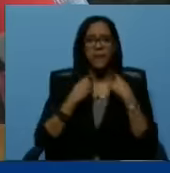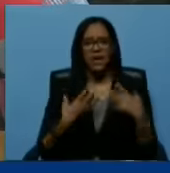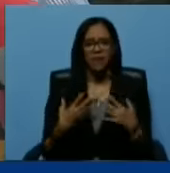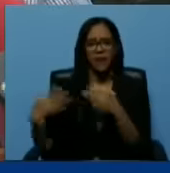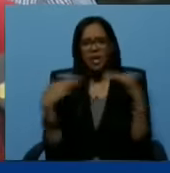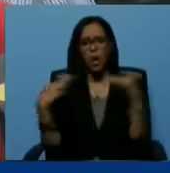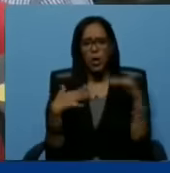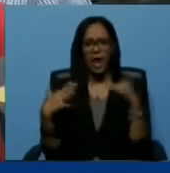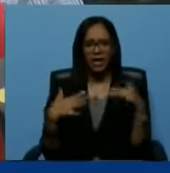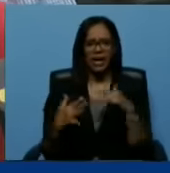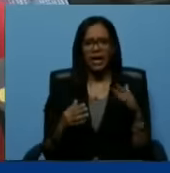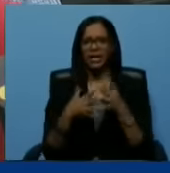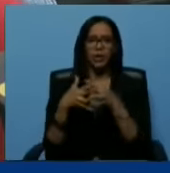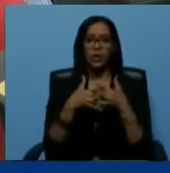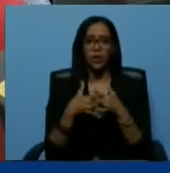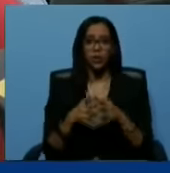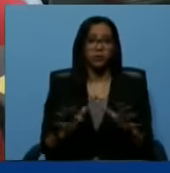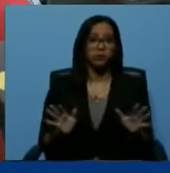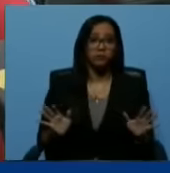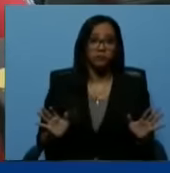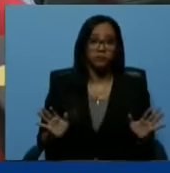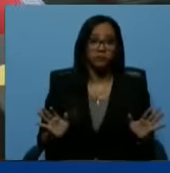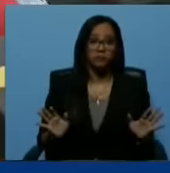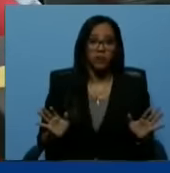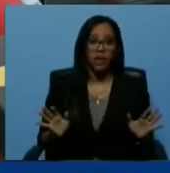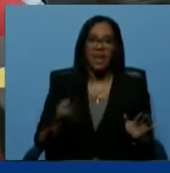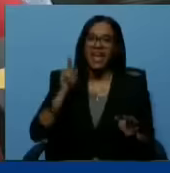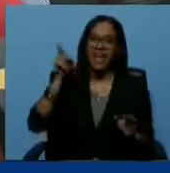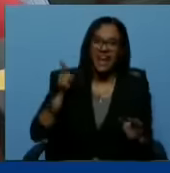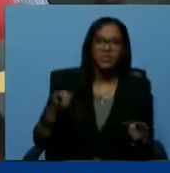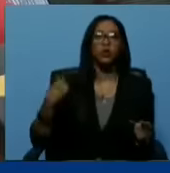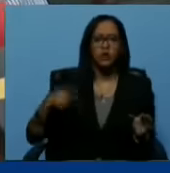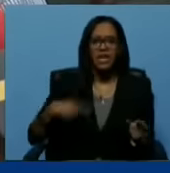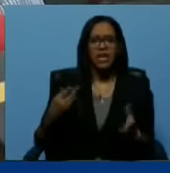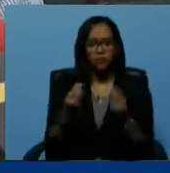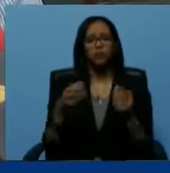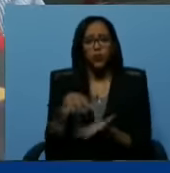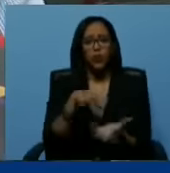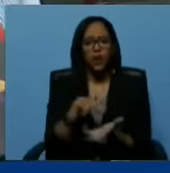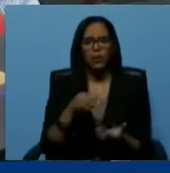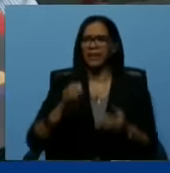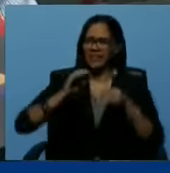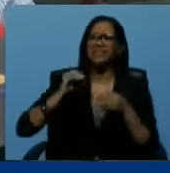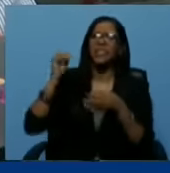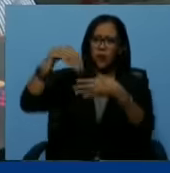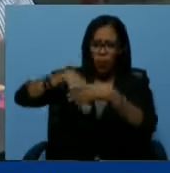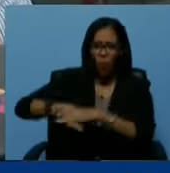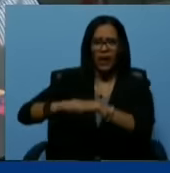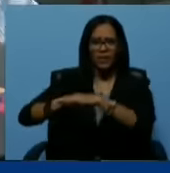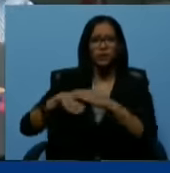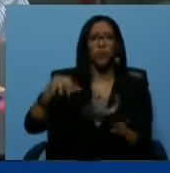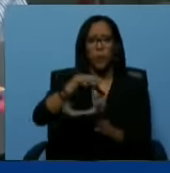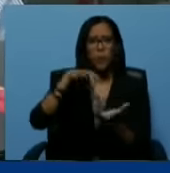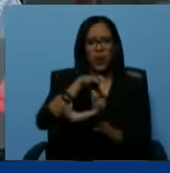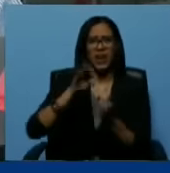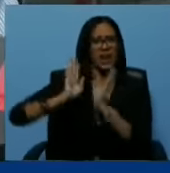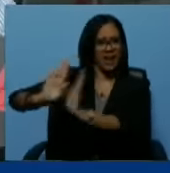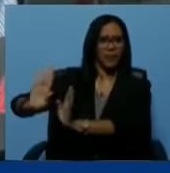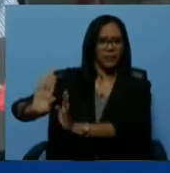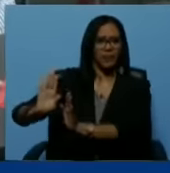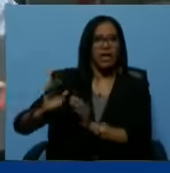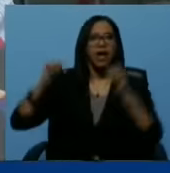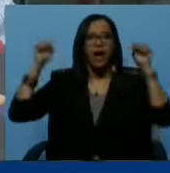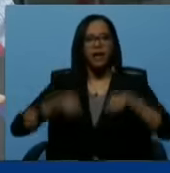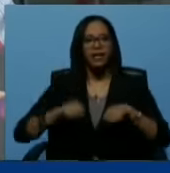una guerra civil en Estados Unidos. Ellos tienen muchos problemas, que se queden con sus problemas porque Venezuela, aquí en nuestra